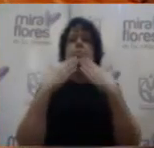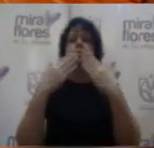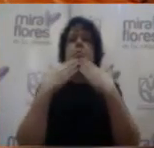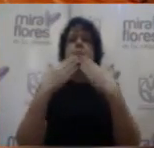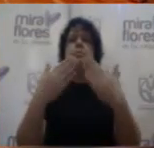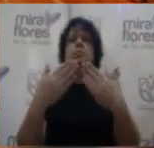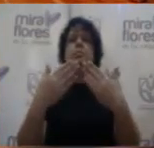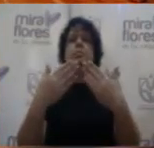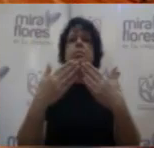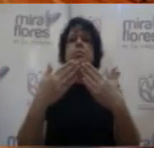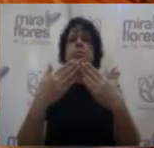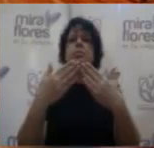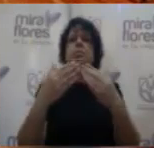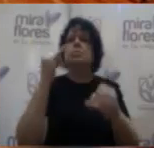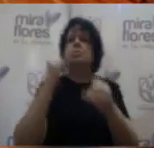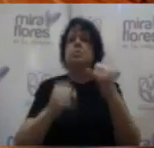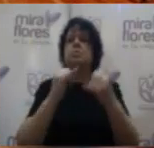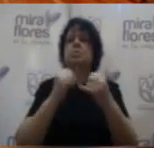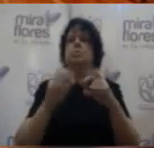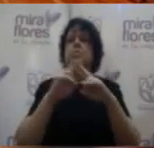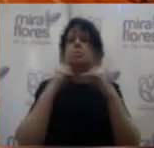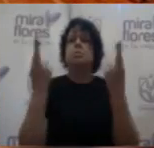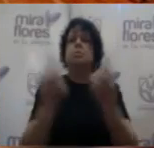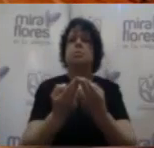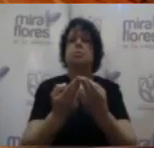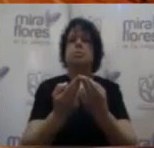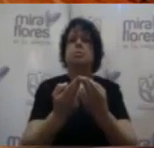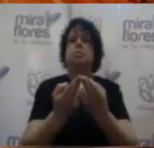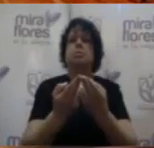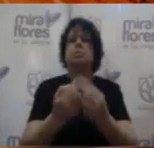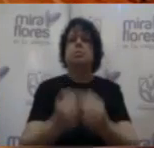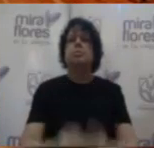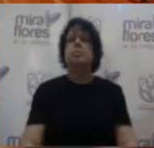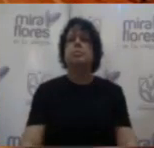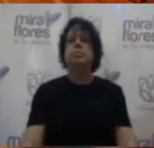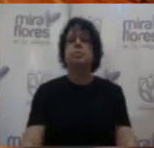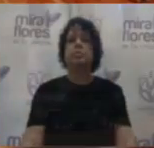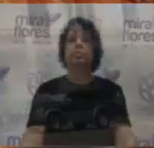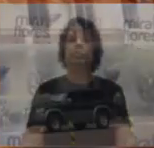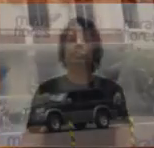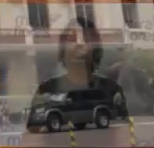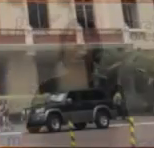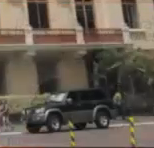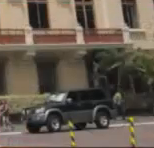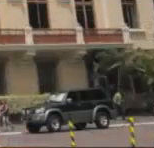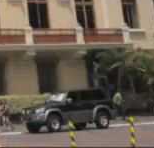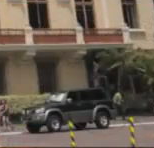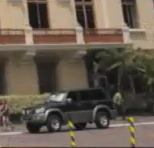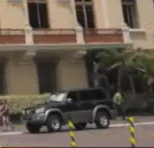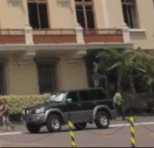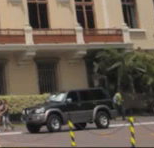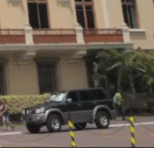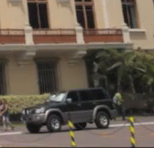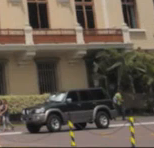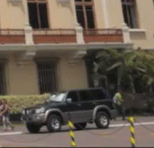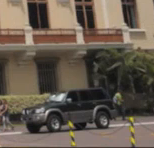se levanta la sesión Gracias Gracias Gracias